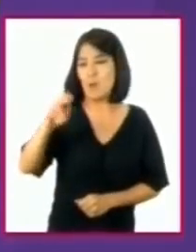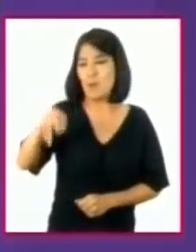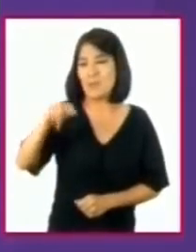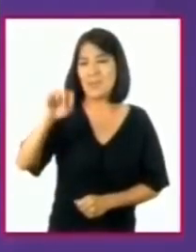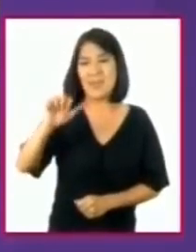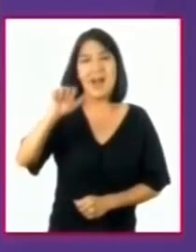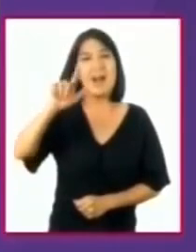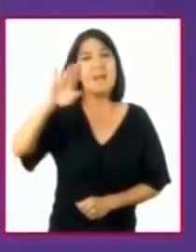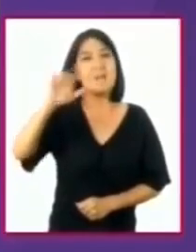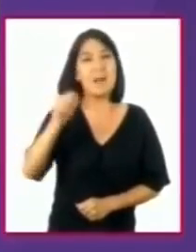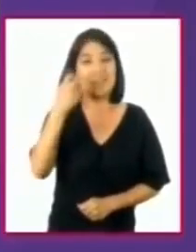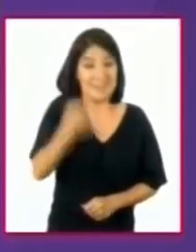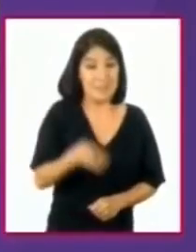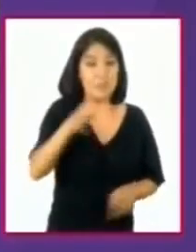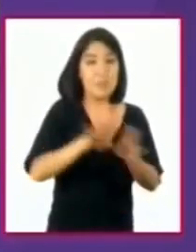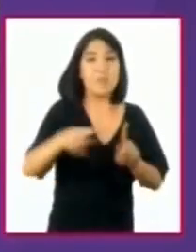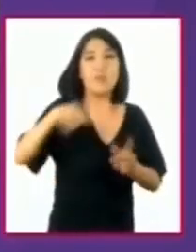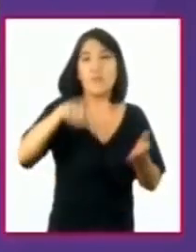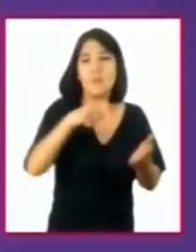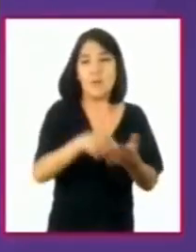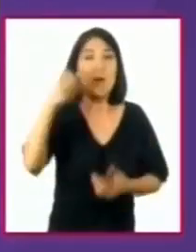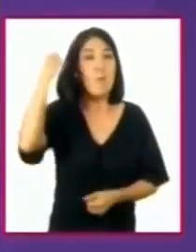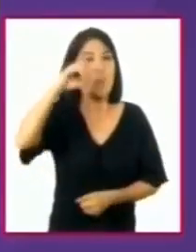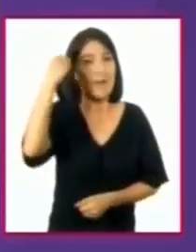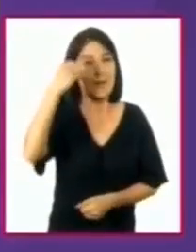pertenece al área cultural de Oaxaca.